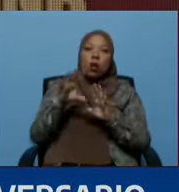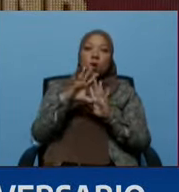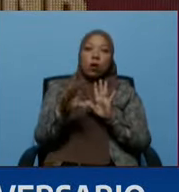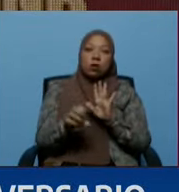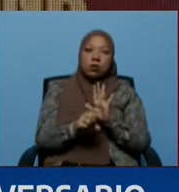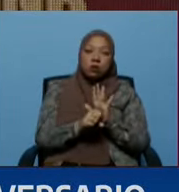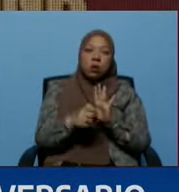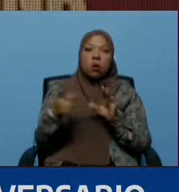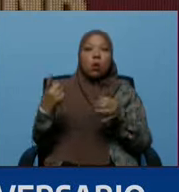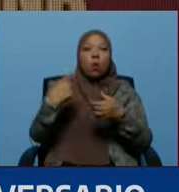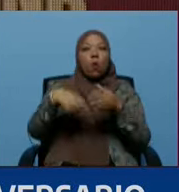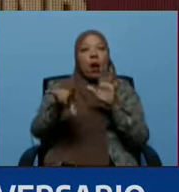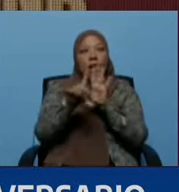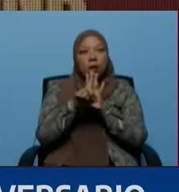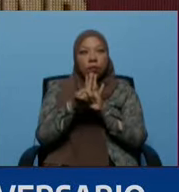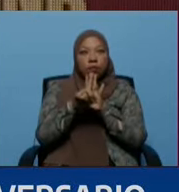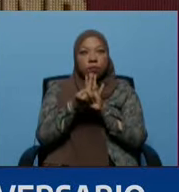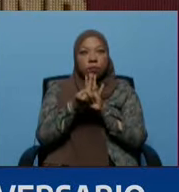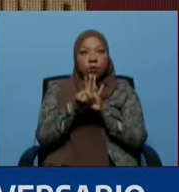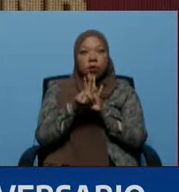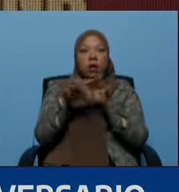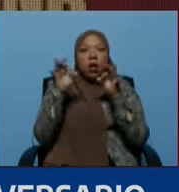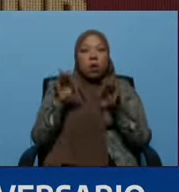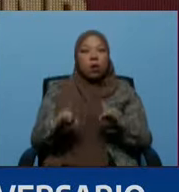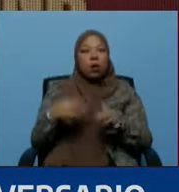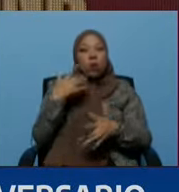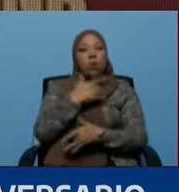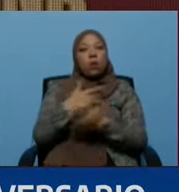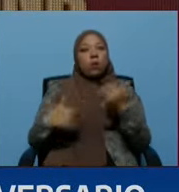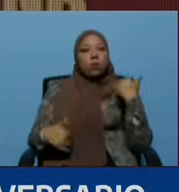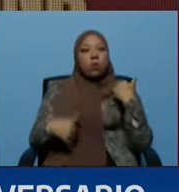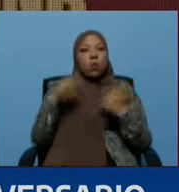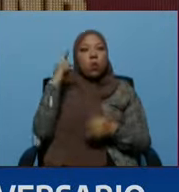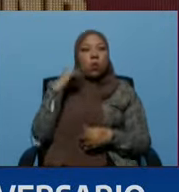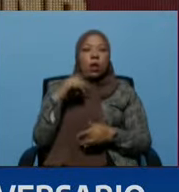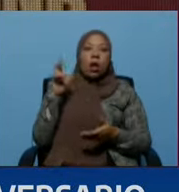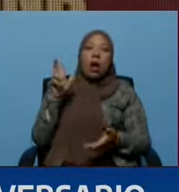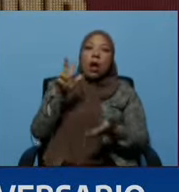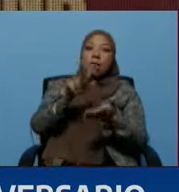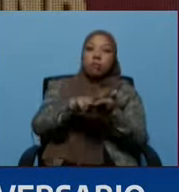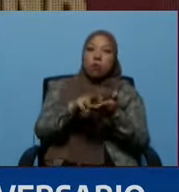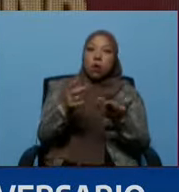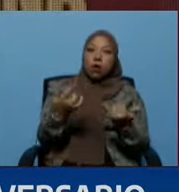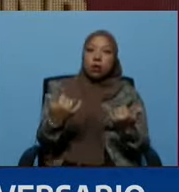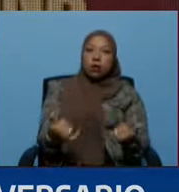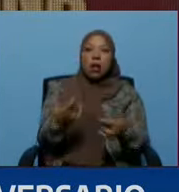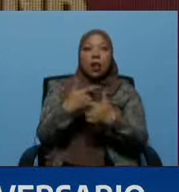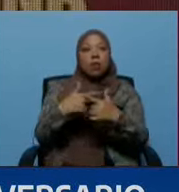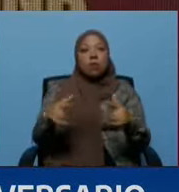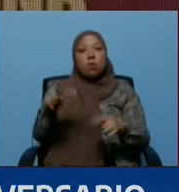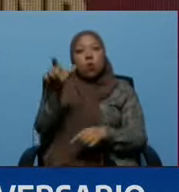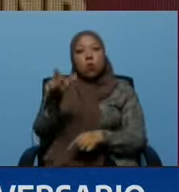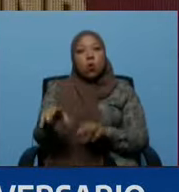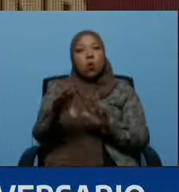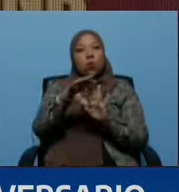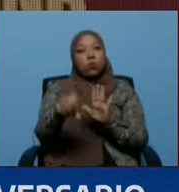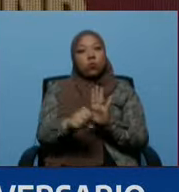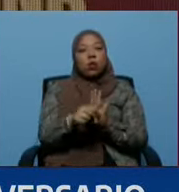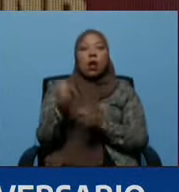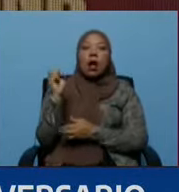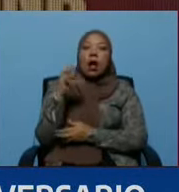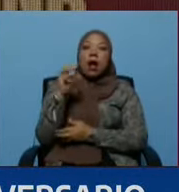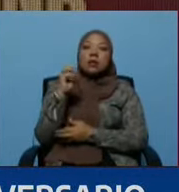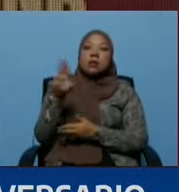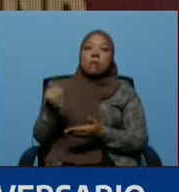constituyente orgánica de la Fuerza Armada Nacional Bolivariana, aprobada por la soberanísima Asamblea